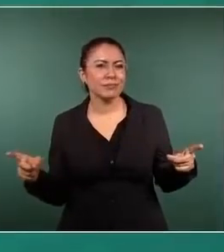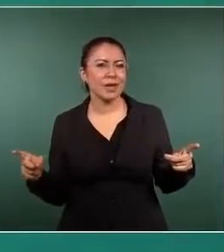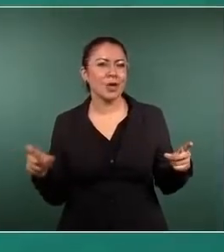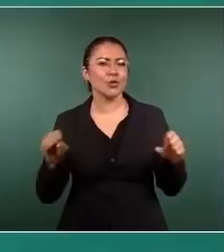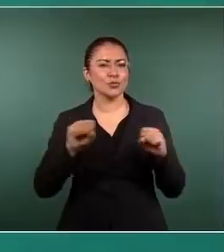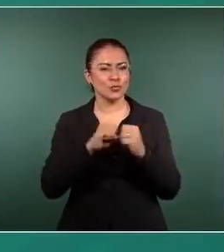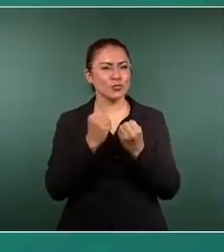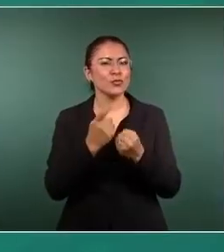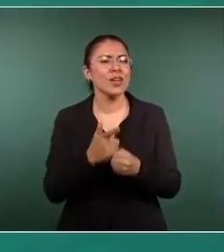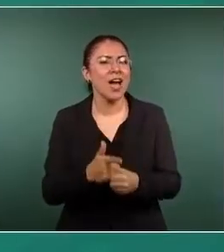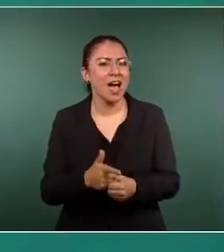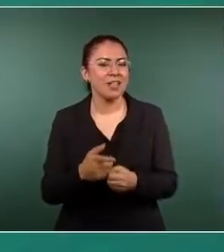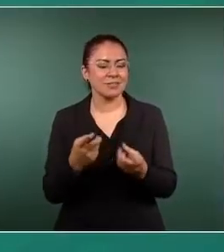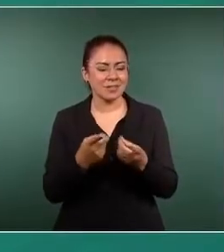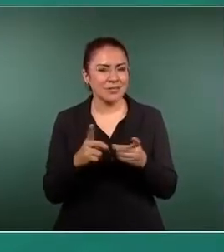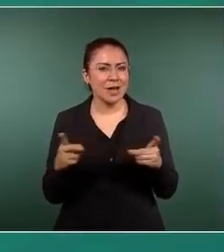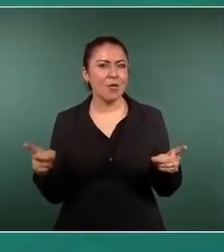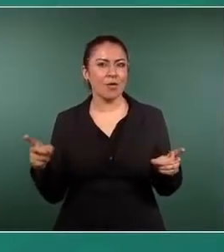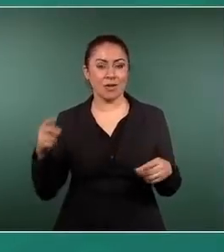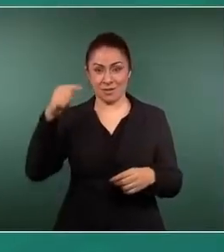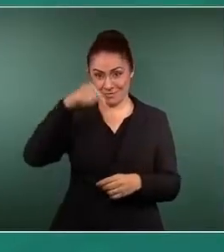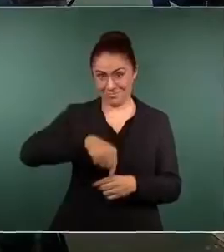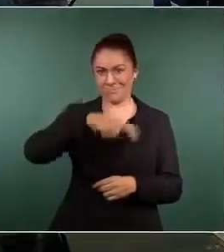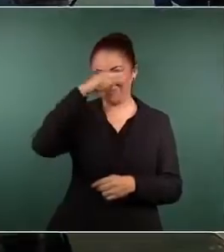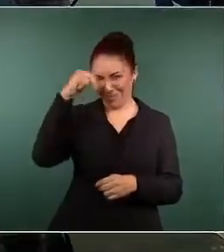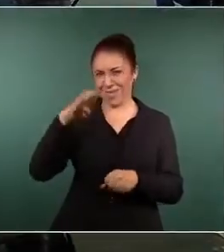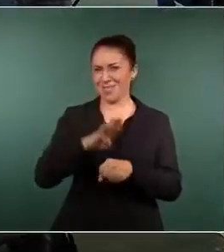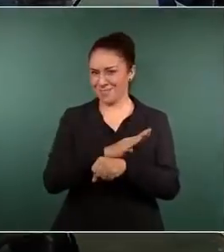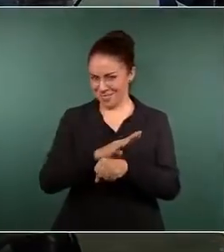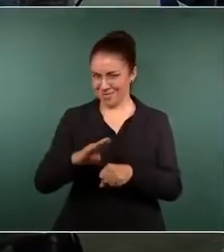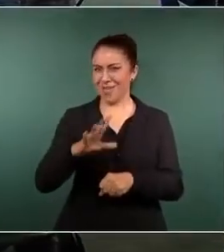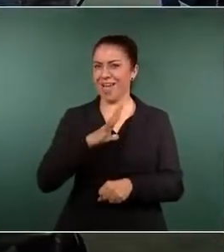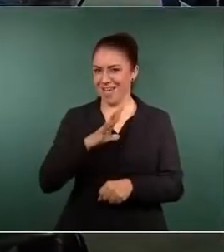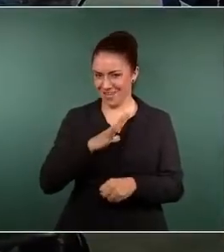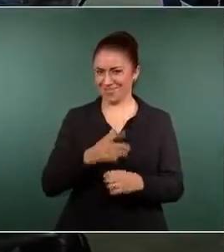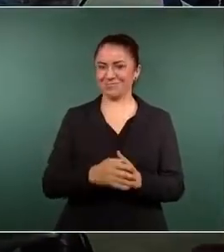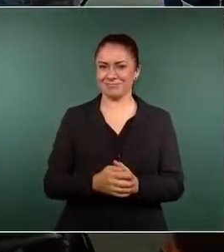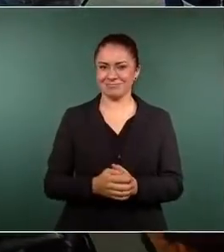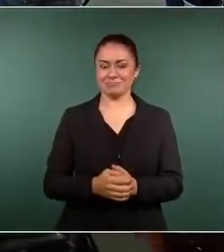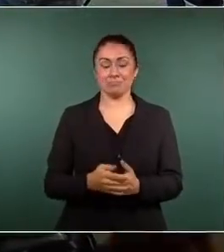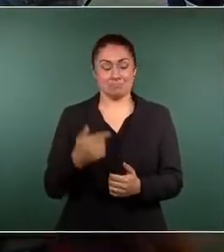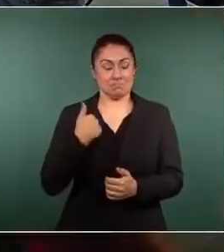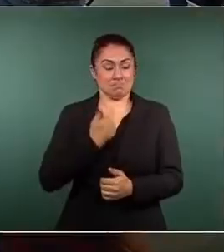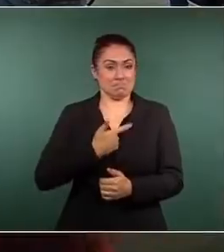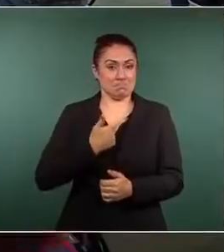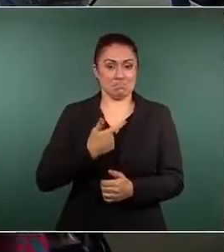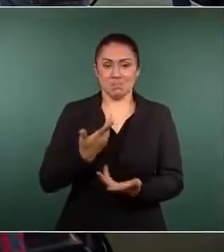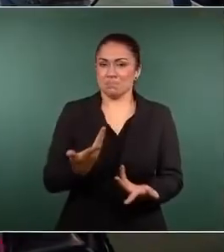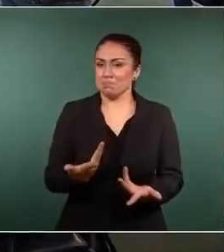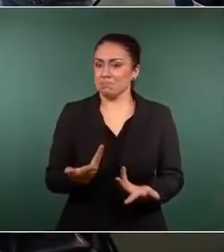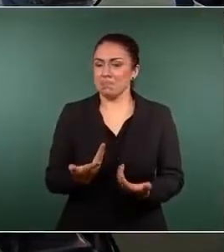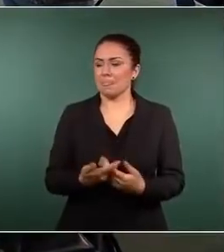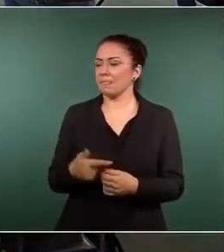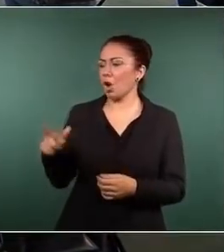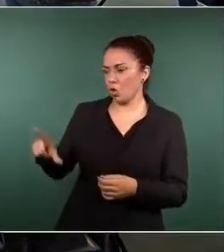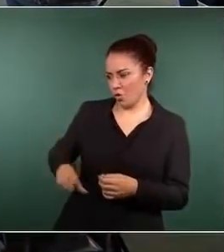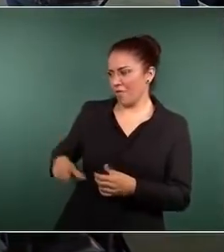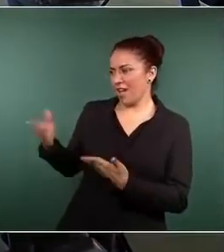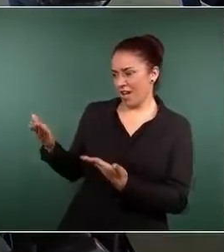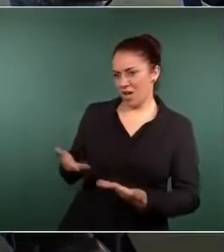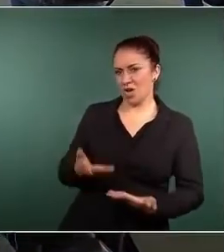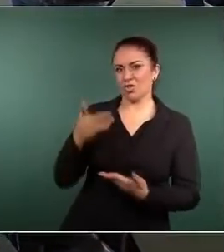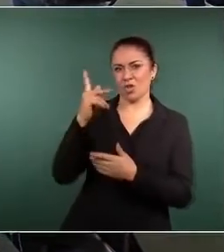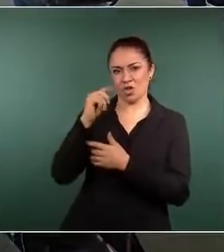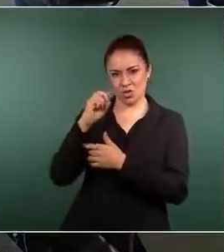social en beneficio del pueblo de nayarit pero me gustaría que el gobernador de